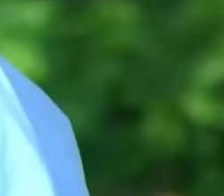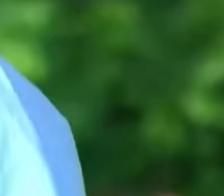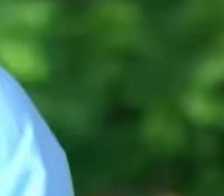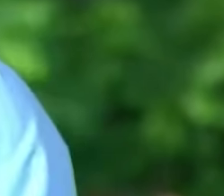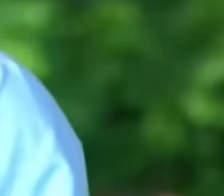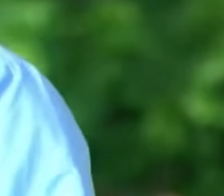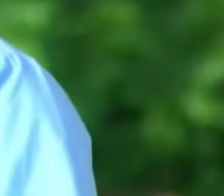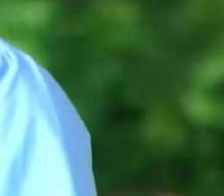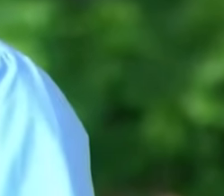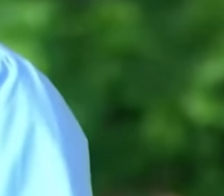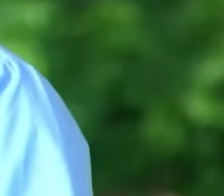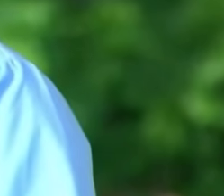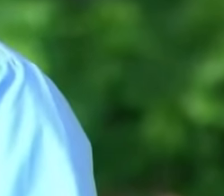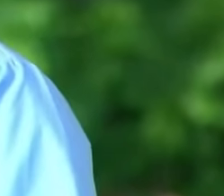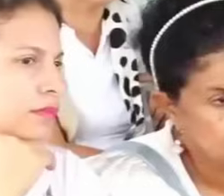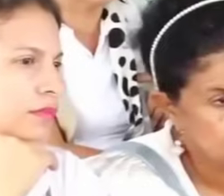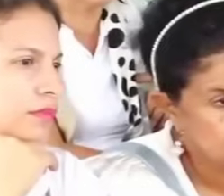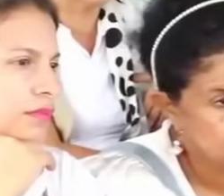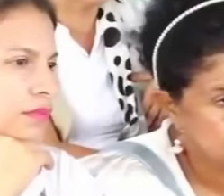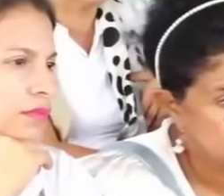traigo testigo